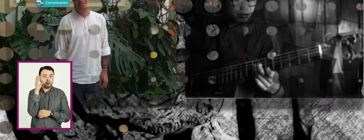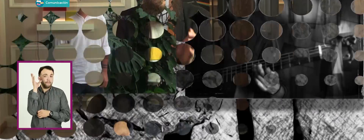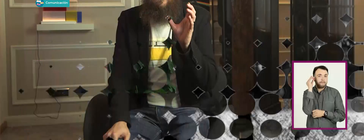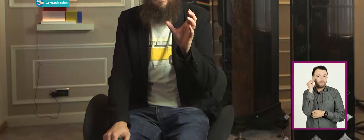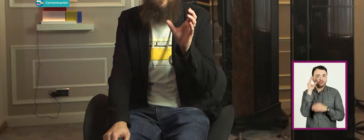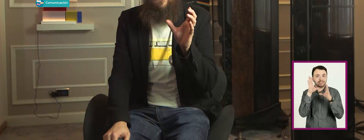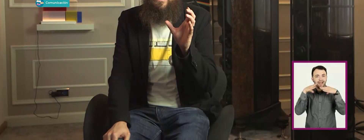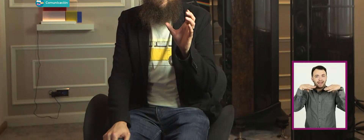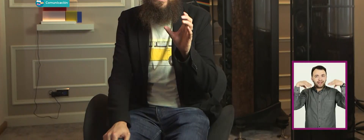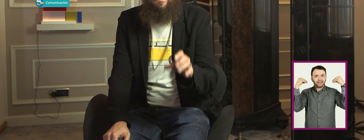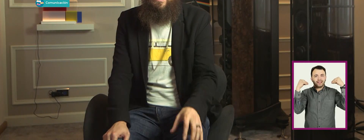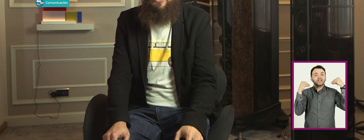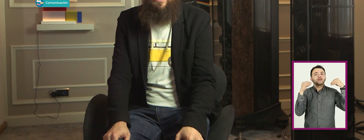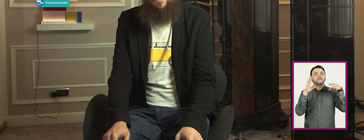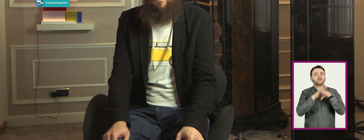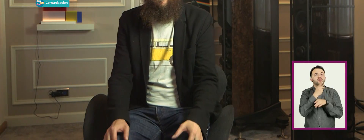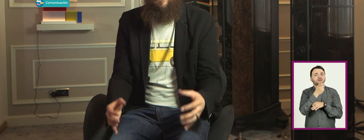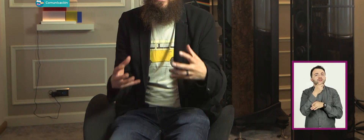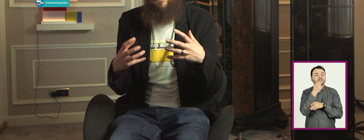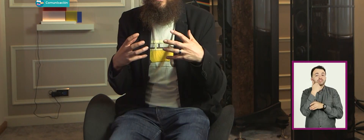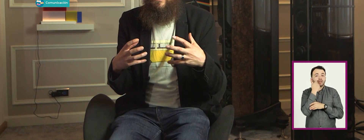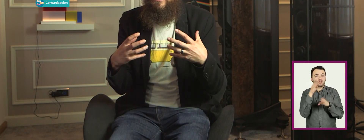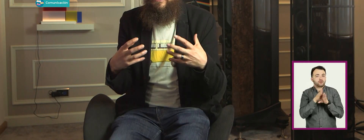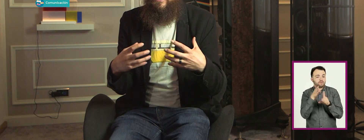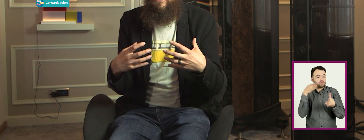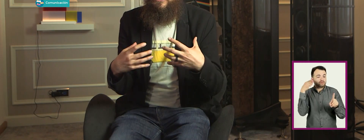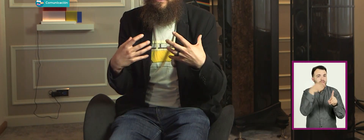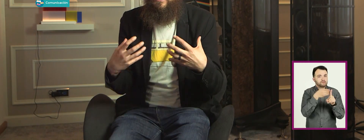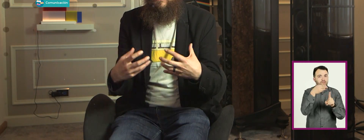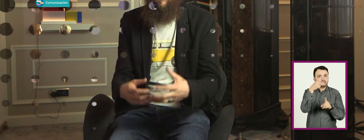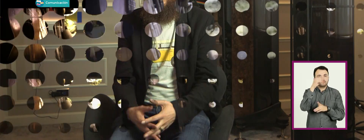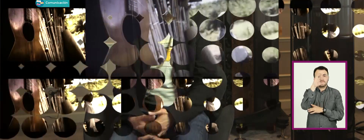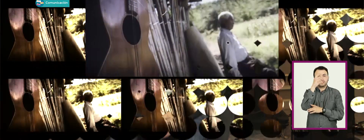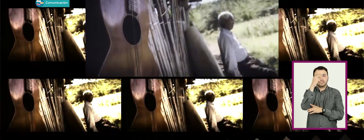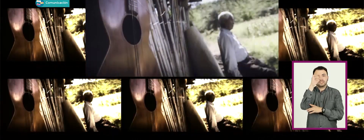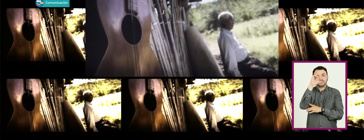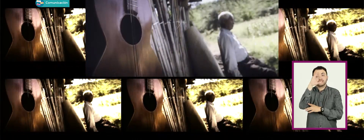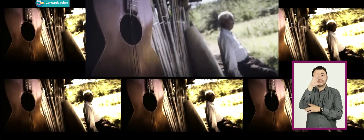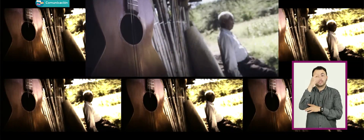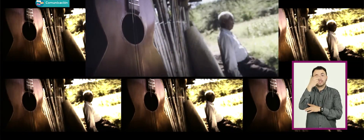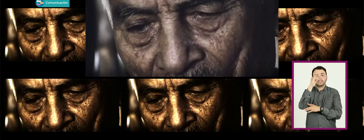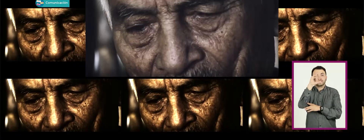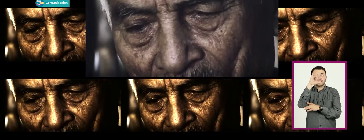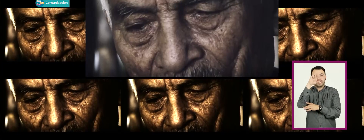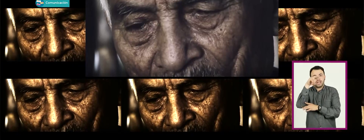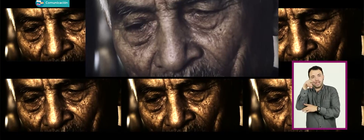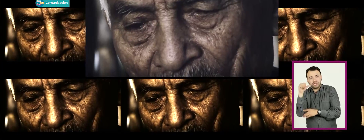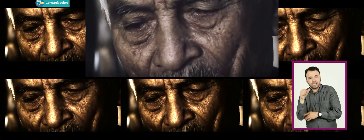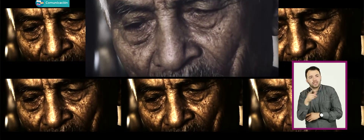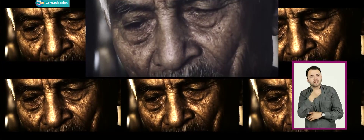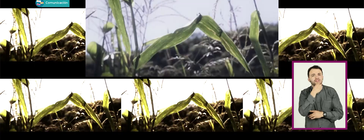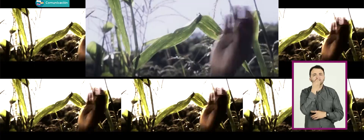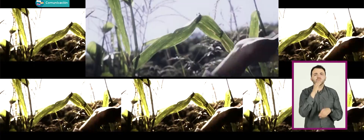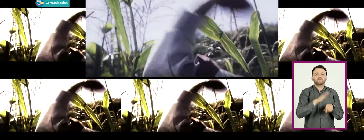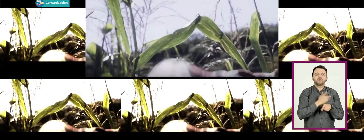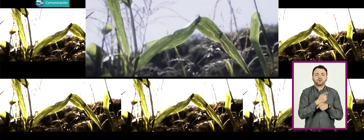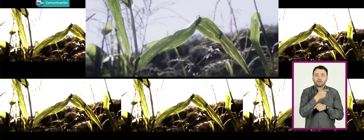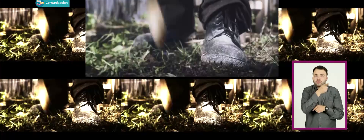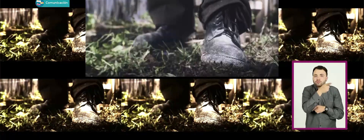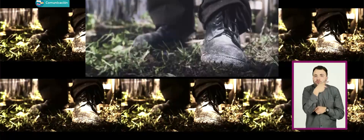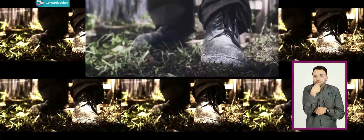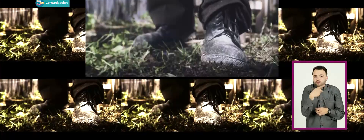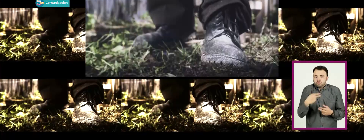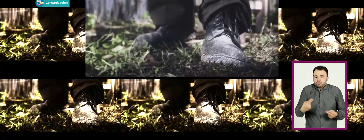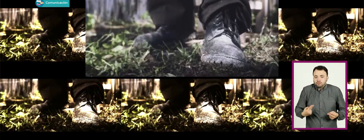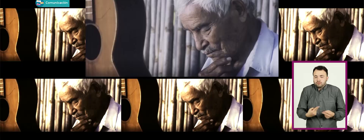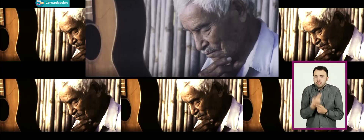refiere específicamente a la chilena, es decir, él cree que la chilena es una cuestión que tomaron y desarrollaron los grupos indígenas